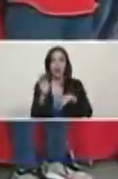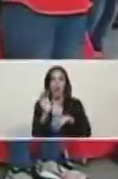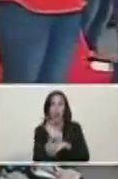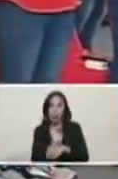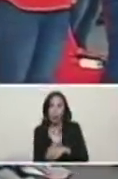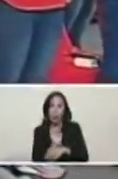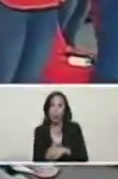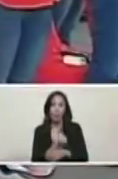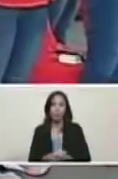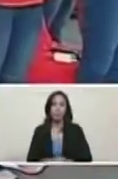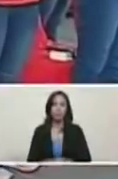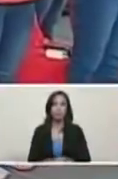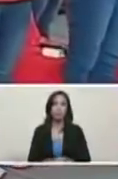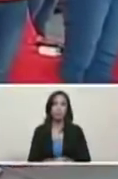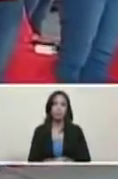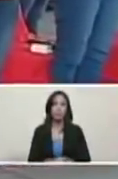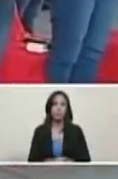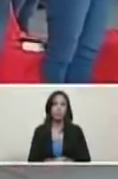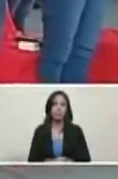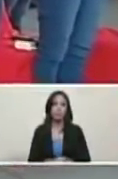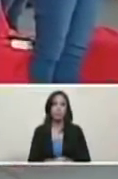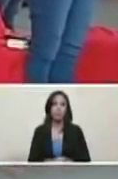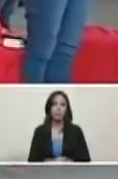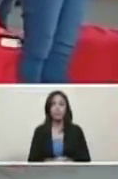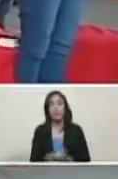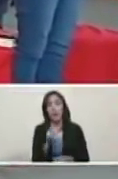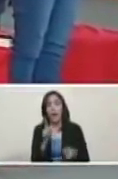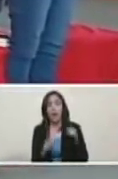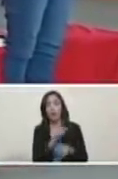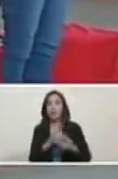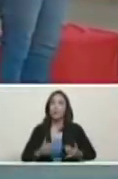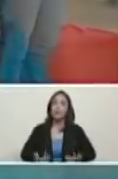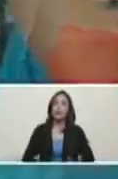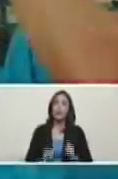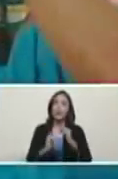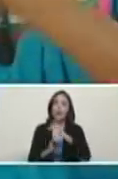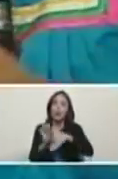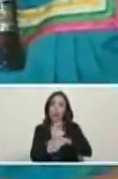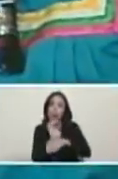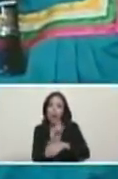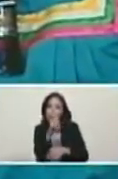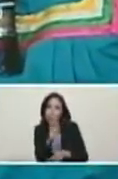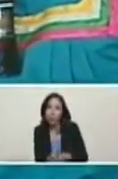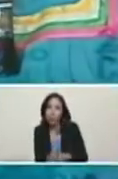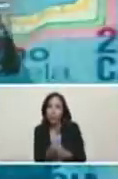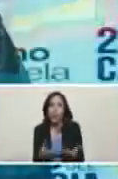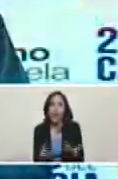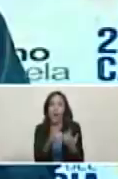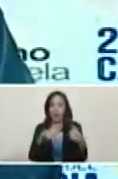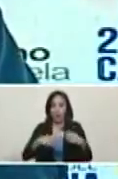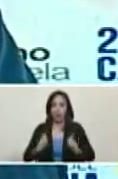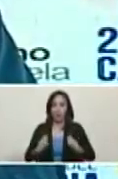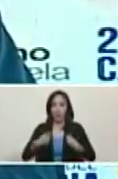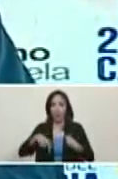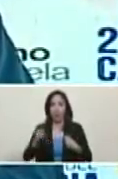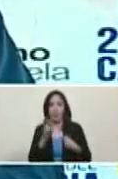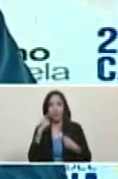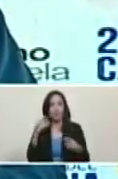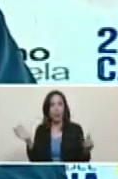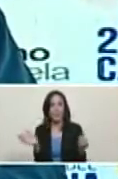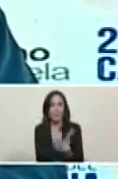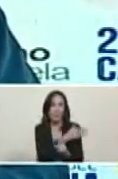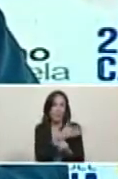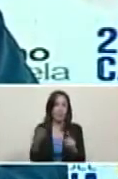hijos de ecuatorianos, de origen venezolano, que han sido perseguidos, golpeados.